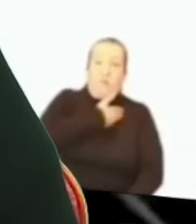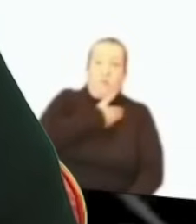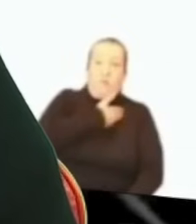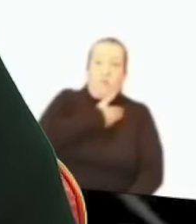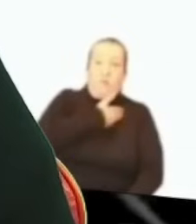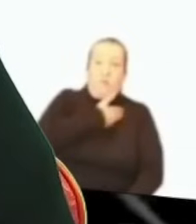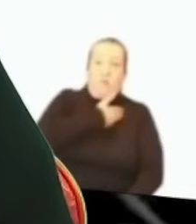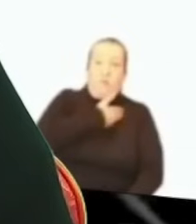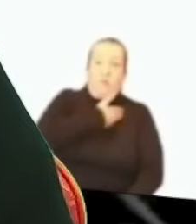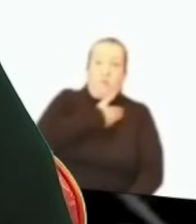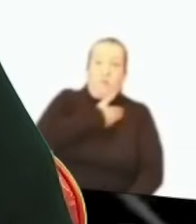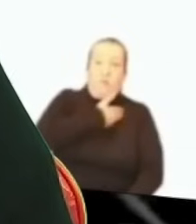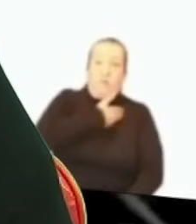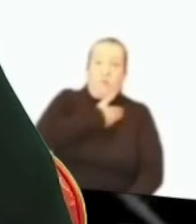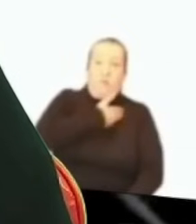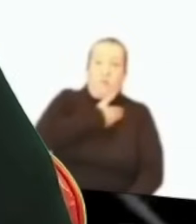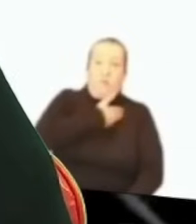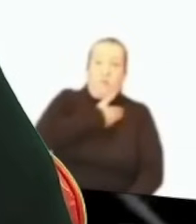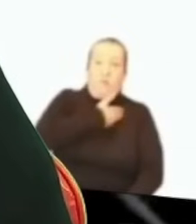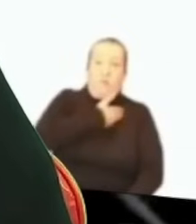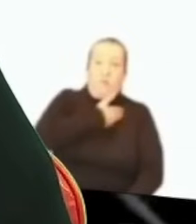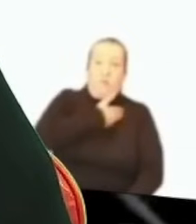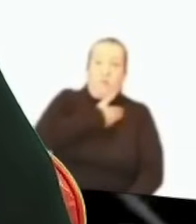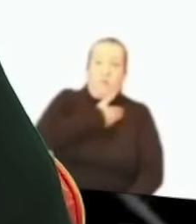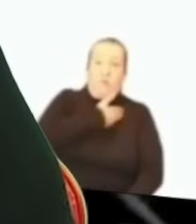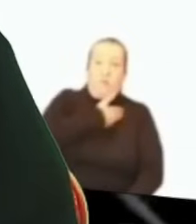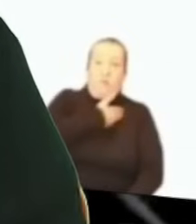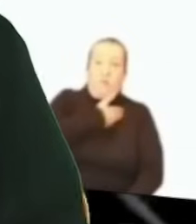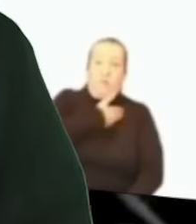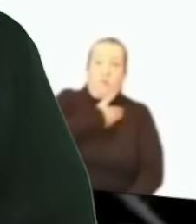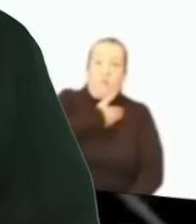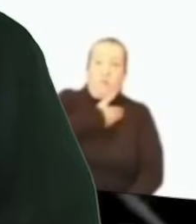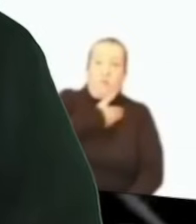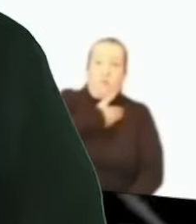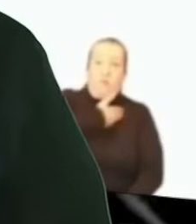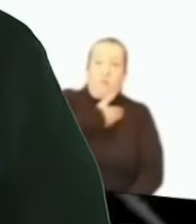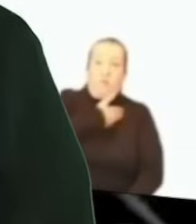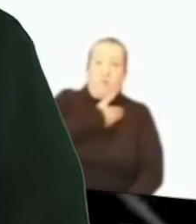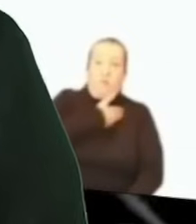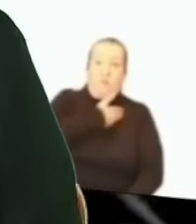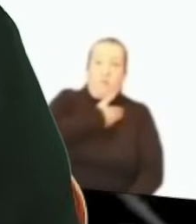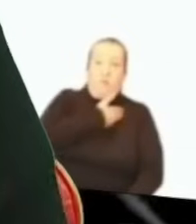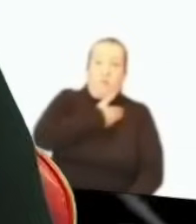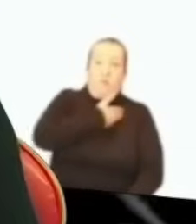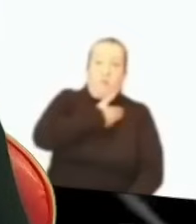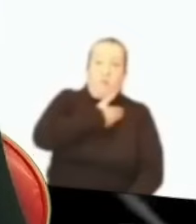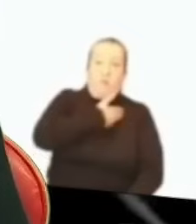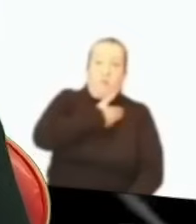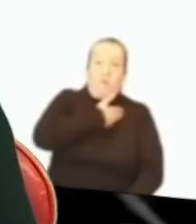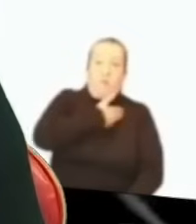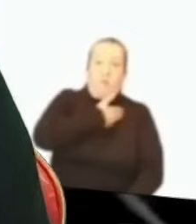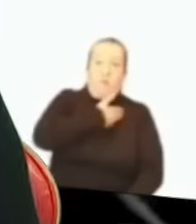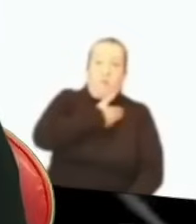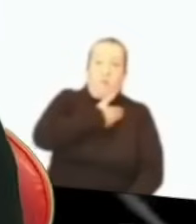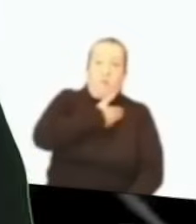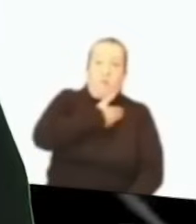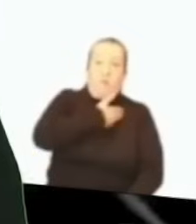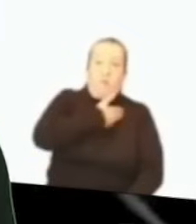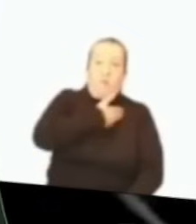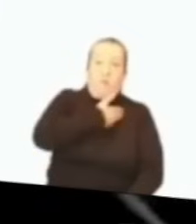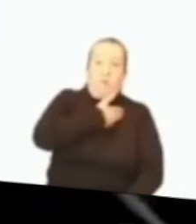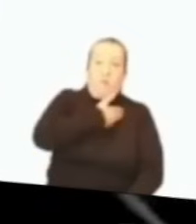Ecuador, la perspectiva de Rafael Correa sobre la deuda con China, análisis y reflexiones. En